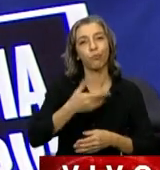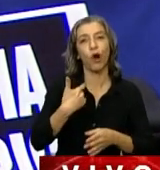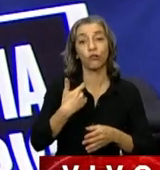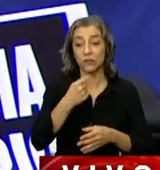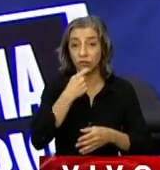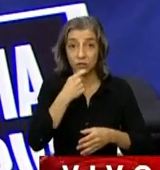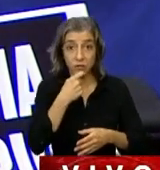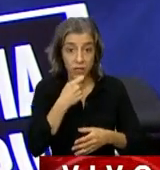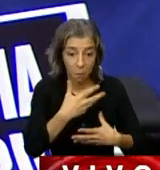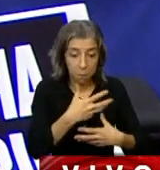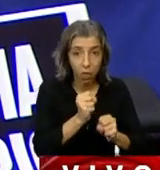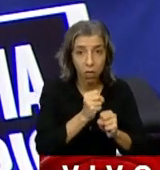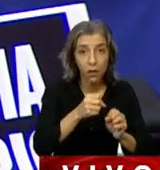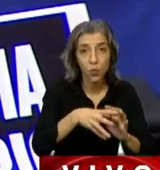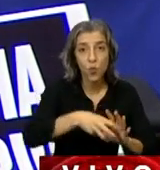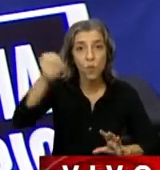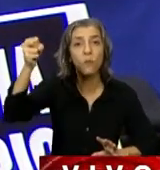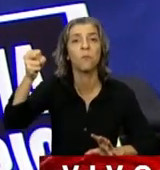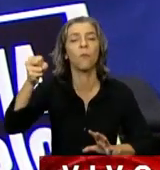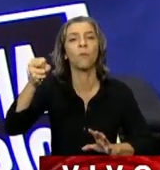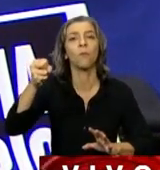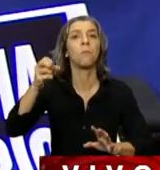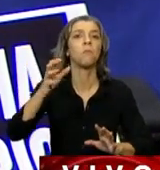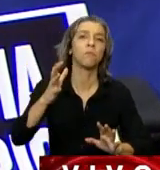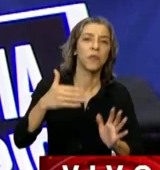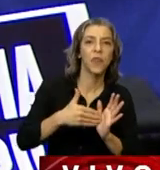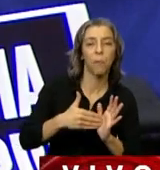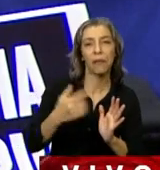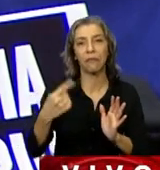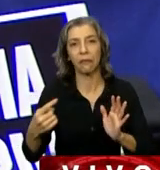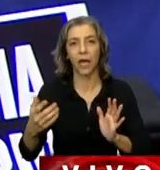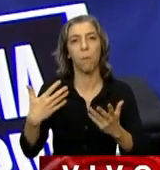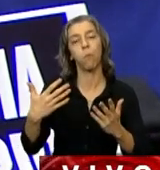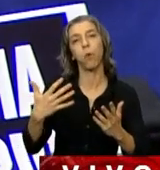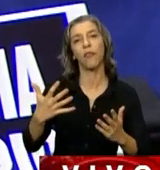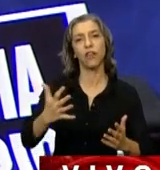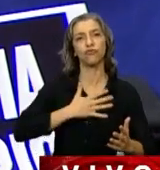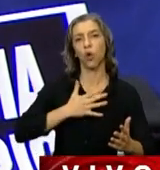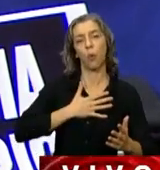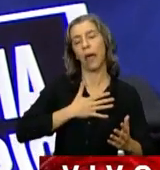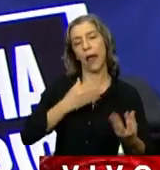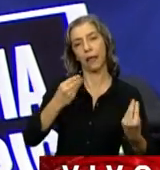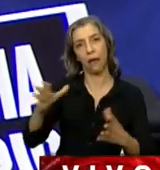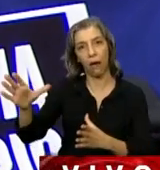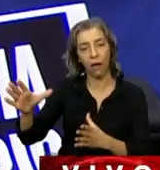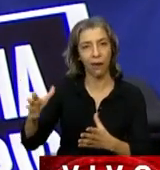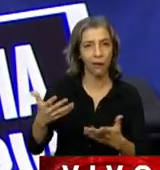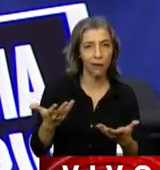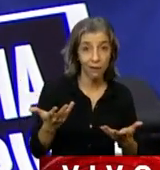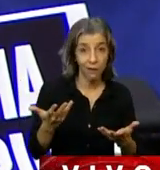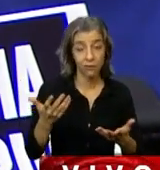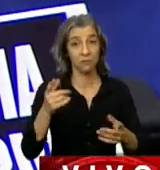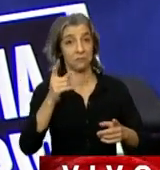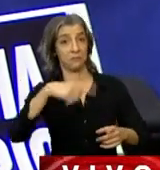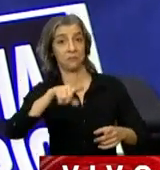encontrara podía poner en discusión la soberanía? Digo porque, si vuelvo al punto anterior, está lleno de funcionarios